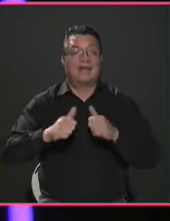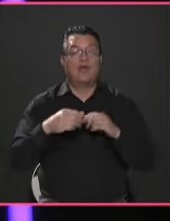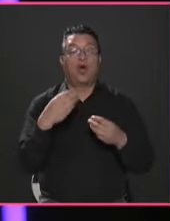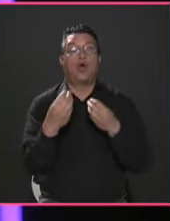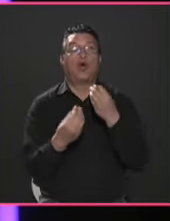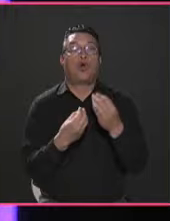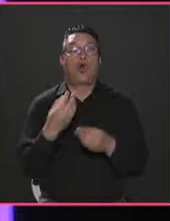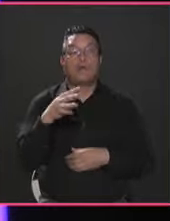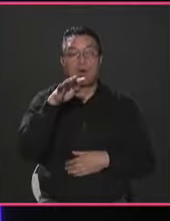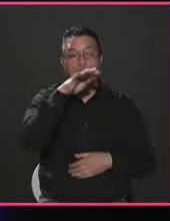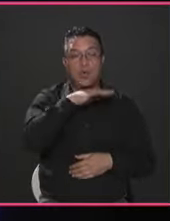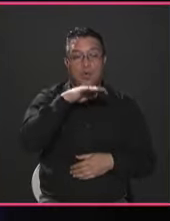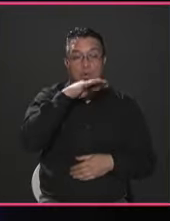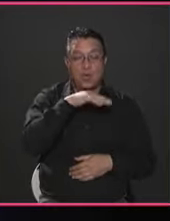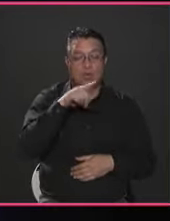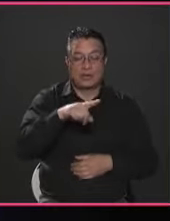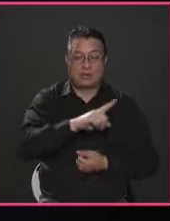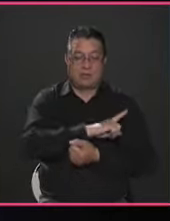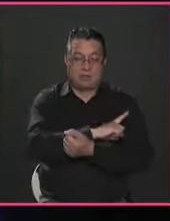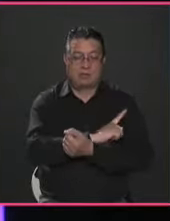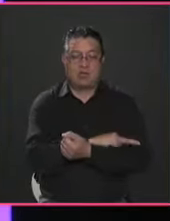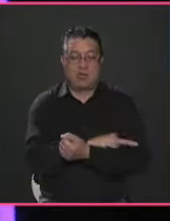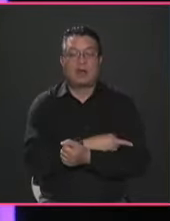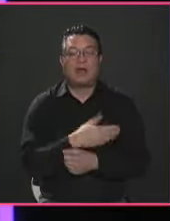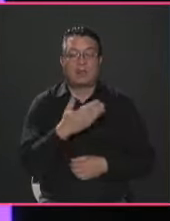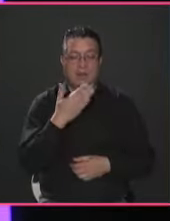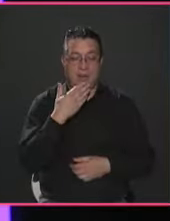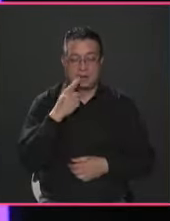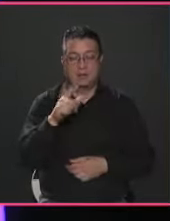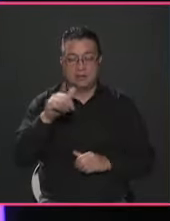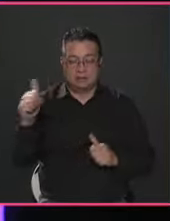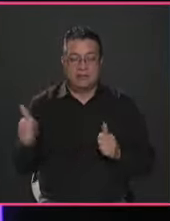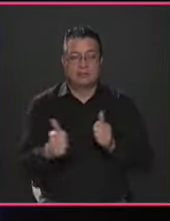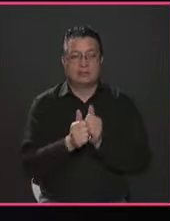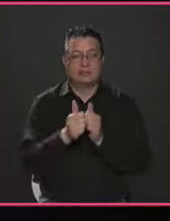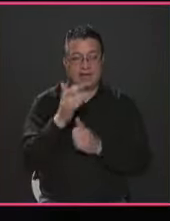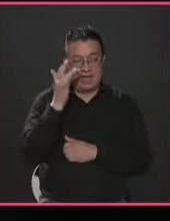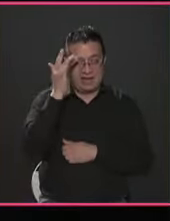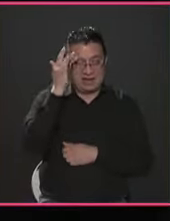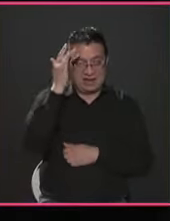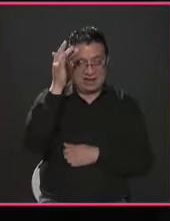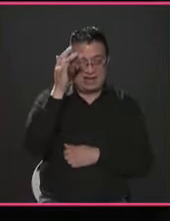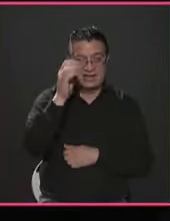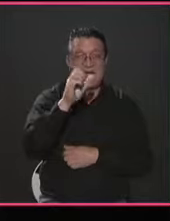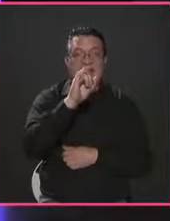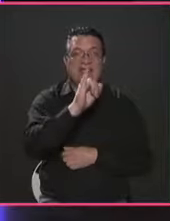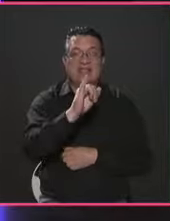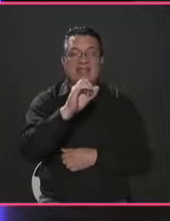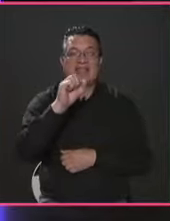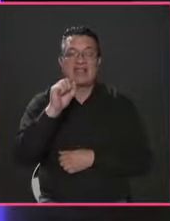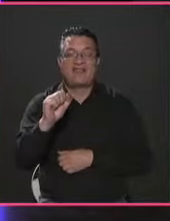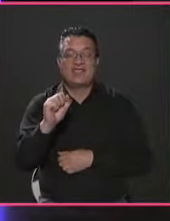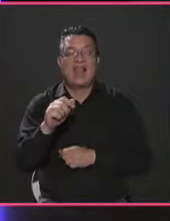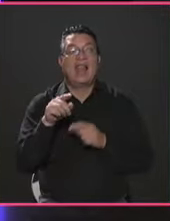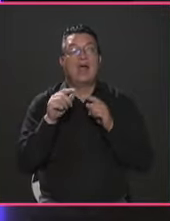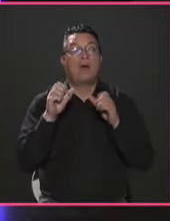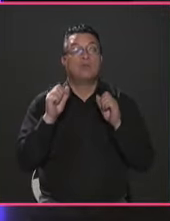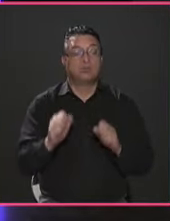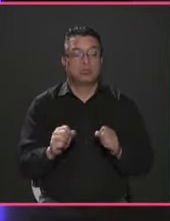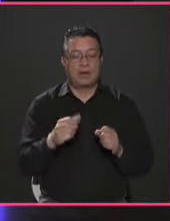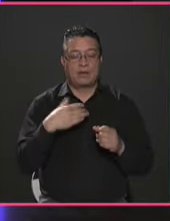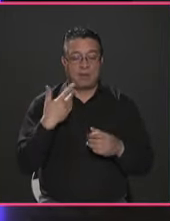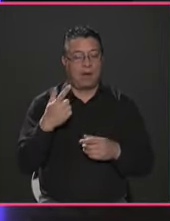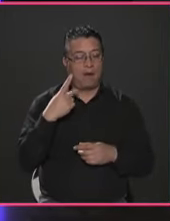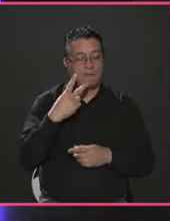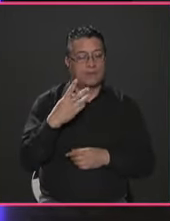vamos a utilizar este poder que también está acompañado de la Inteligencia artificial que le da potencia para poder plantearnos